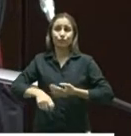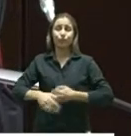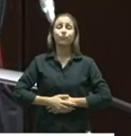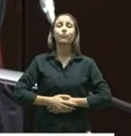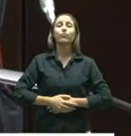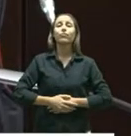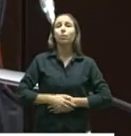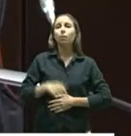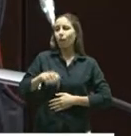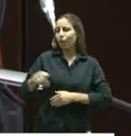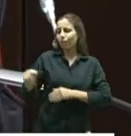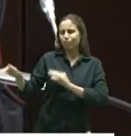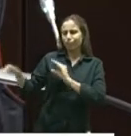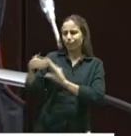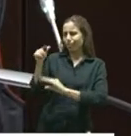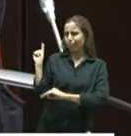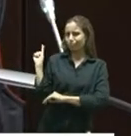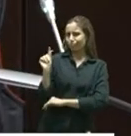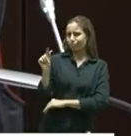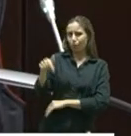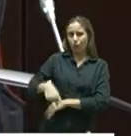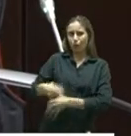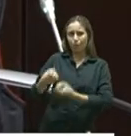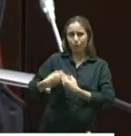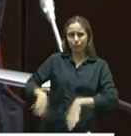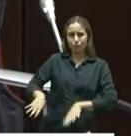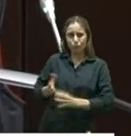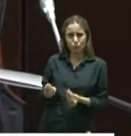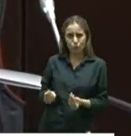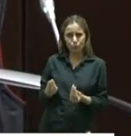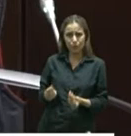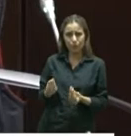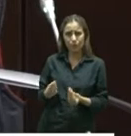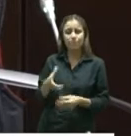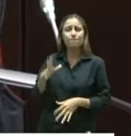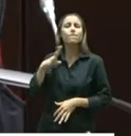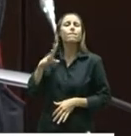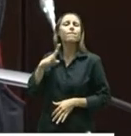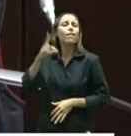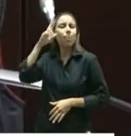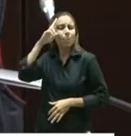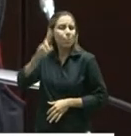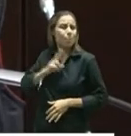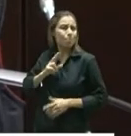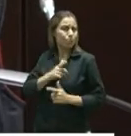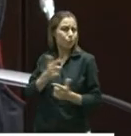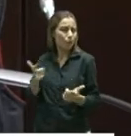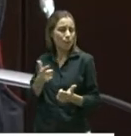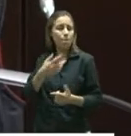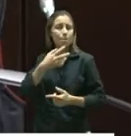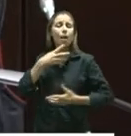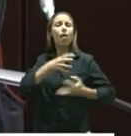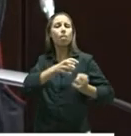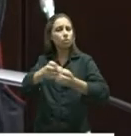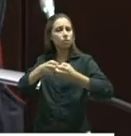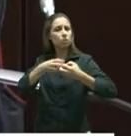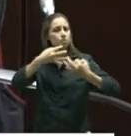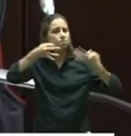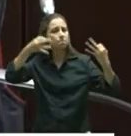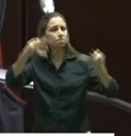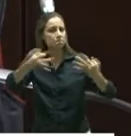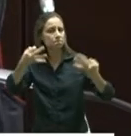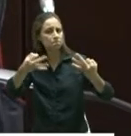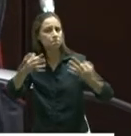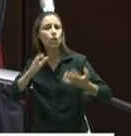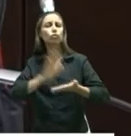recién arrancamos es una falta completa de de respeto para discutirse sinceramente sobre